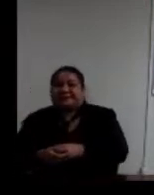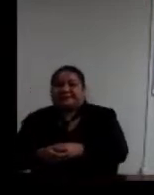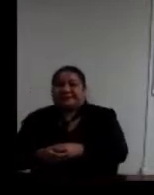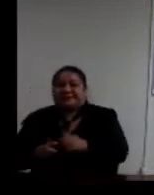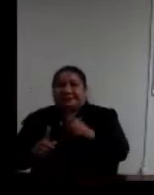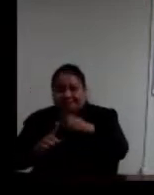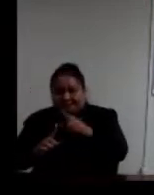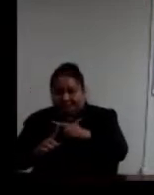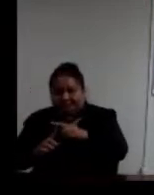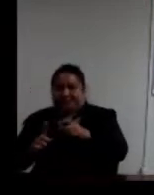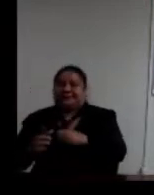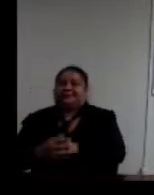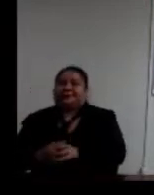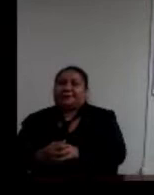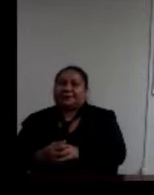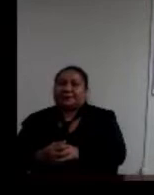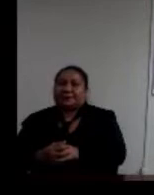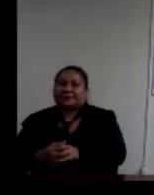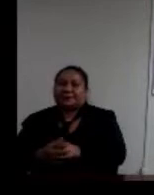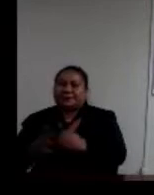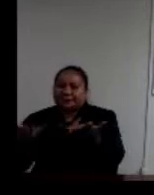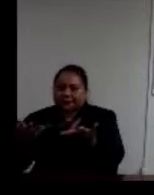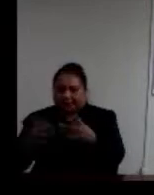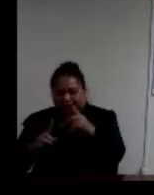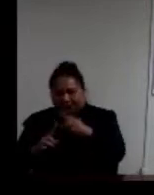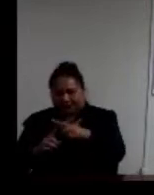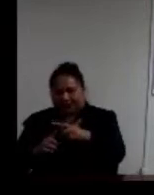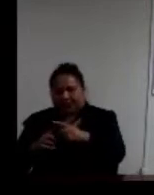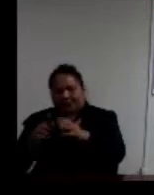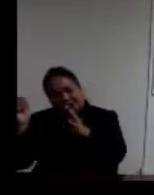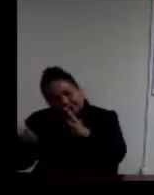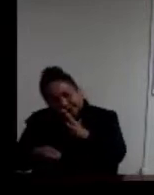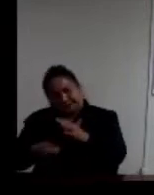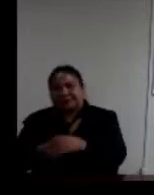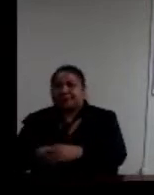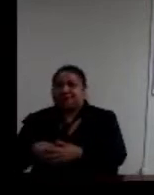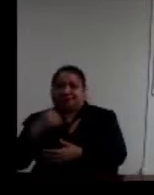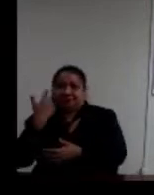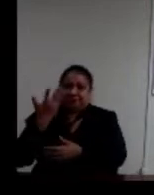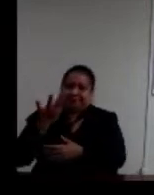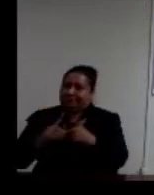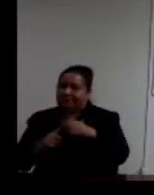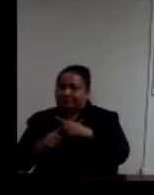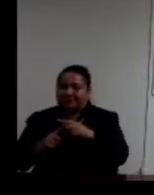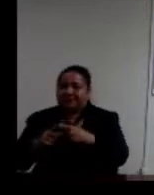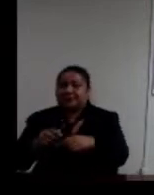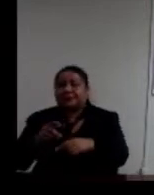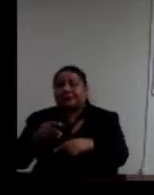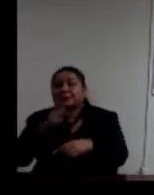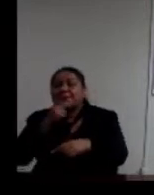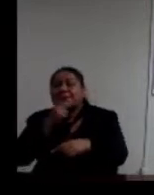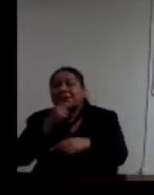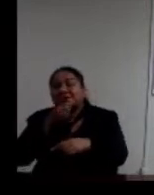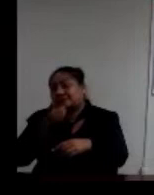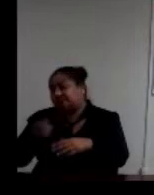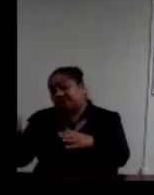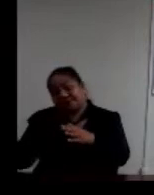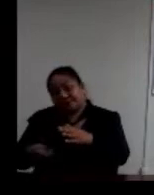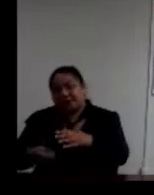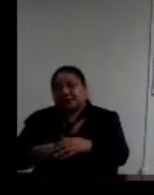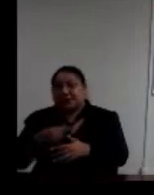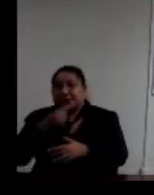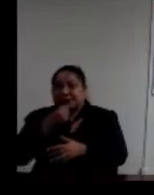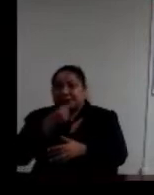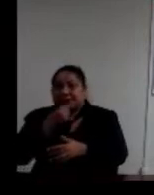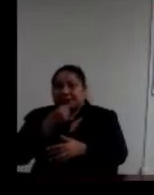tarea. Si, digamos, hace la tarea hasta que le pego. Bien, ya se lo sumó, pero ¿qué fue lo que